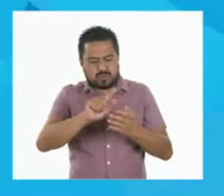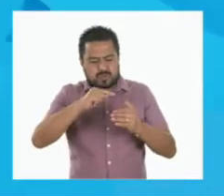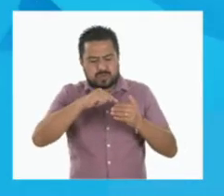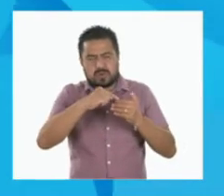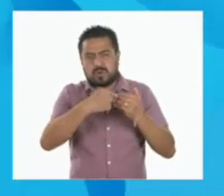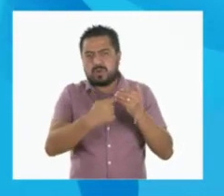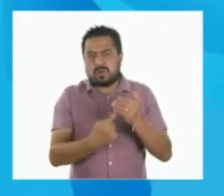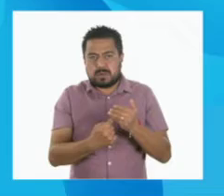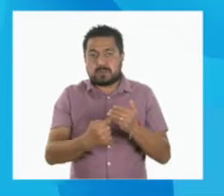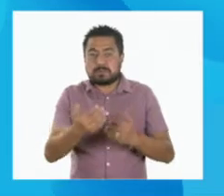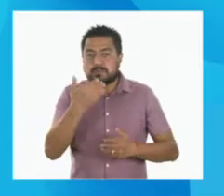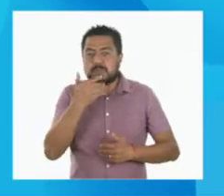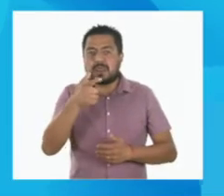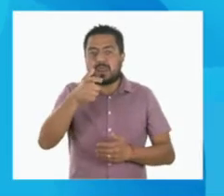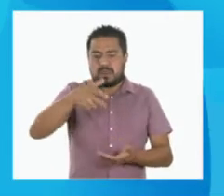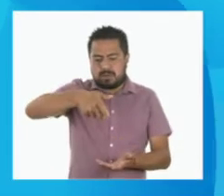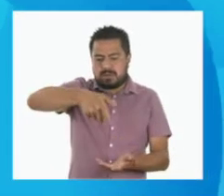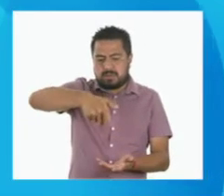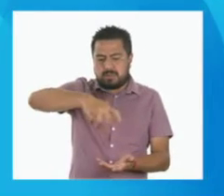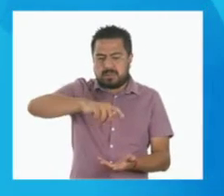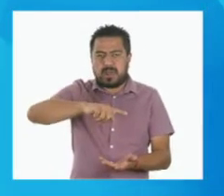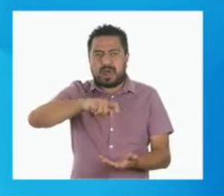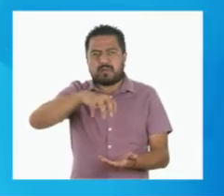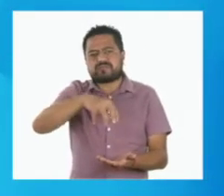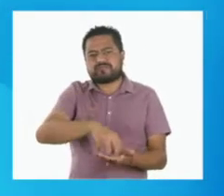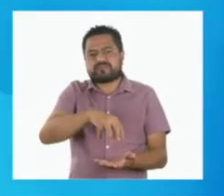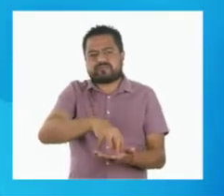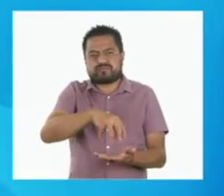uñas. Enjuaga tus manos con agua.